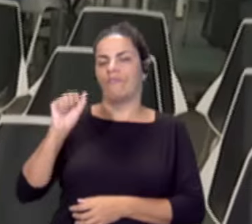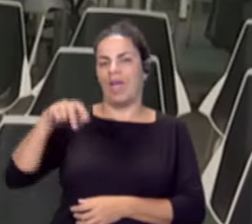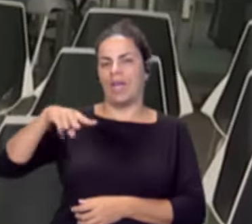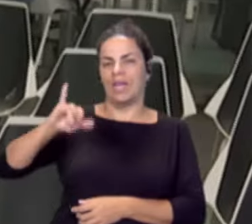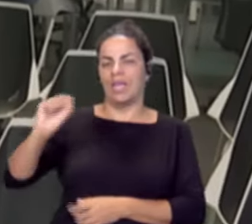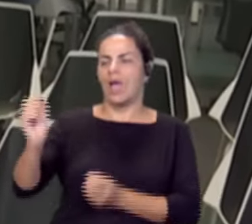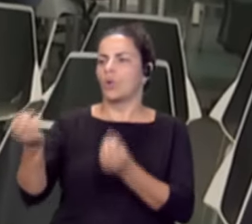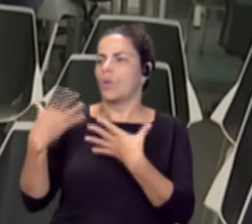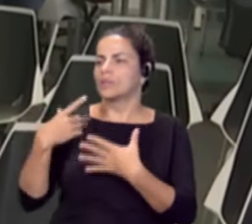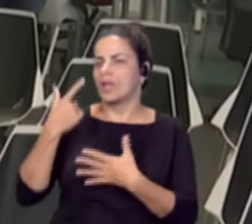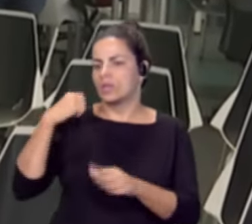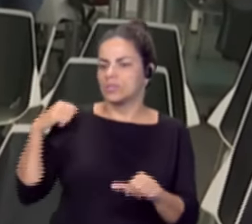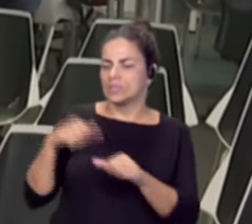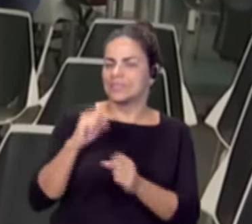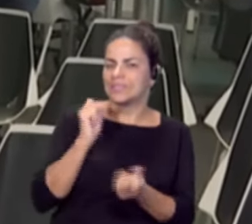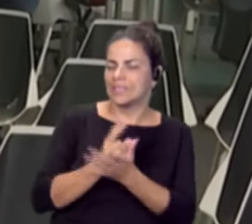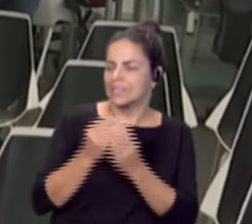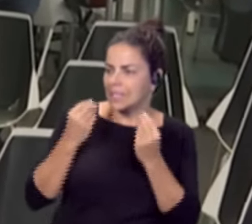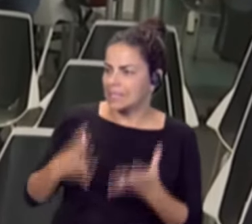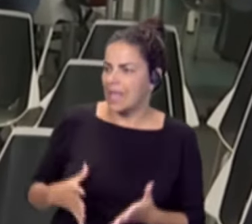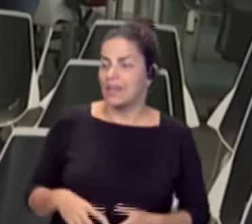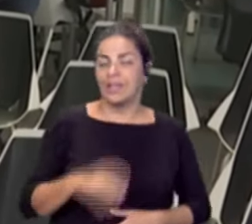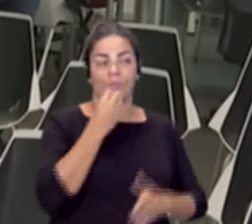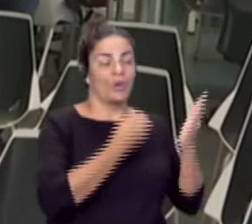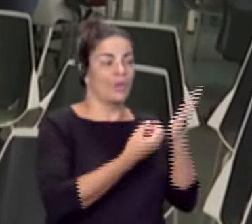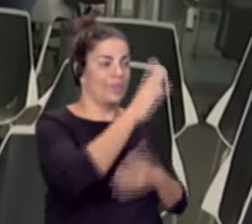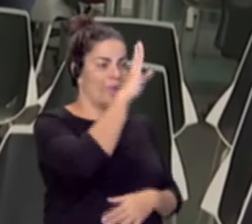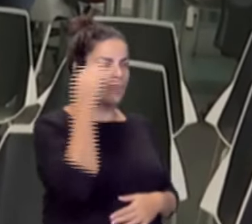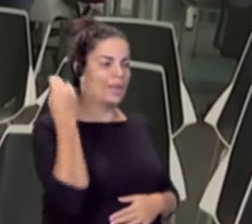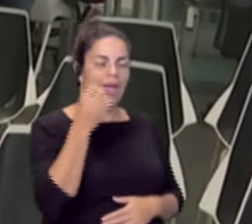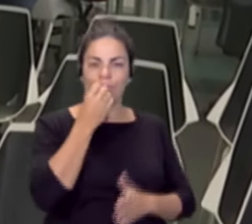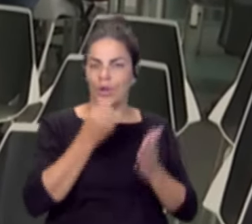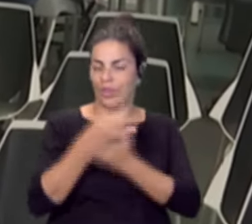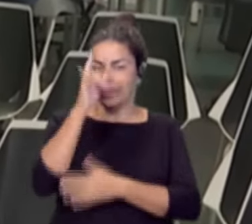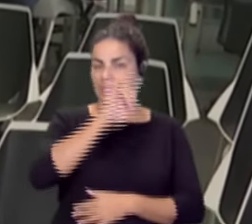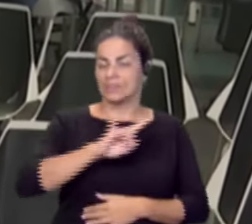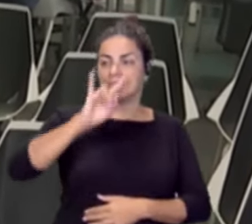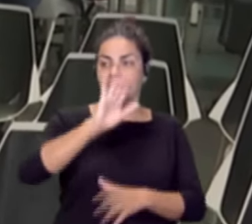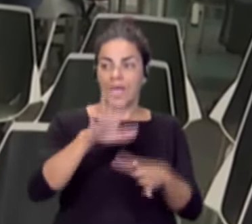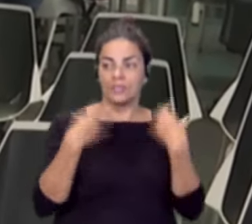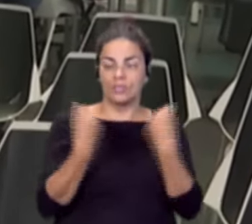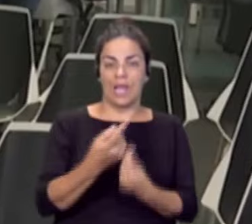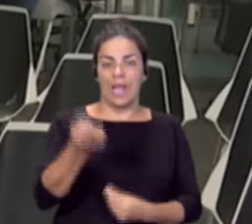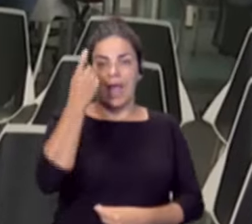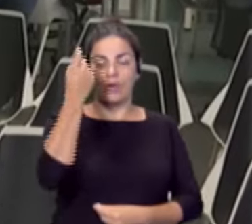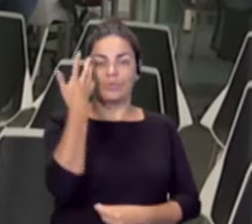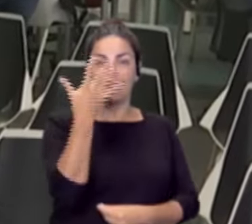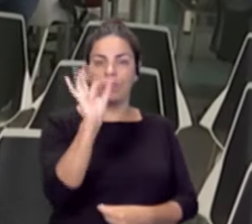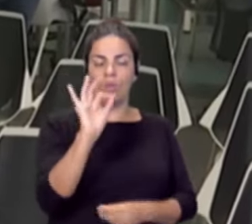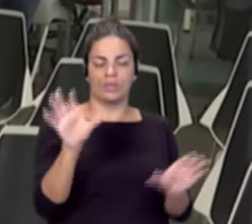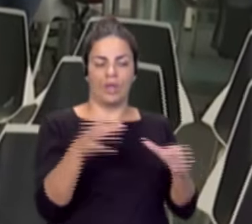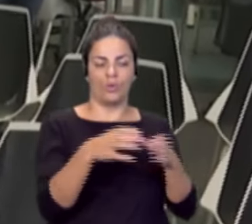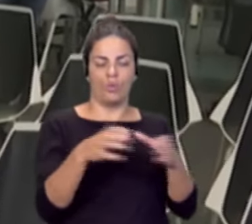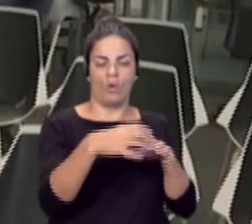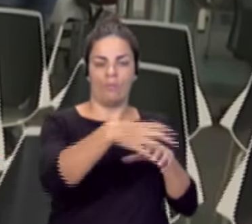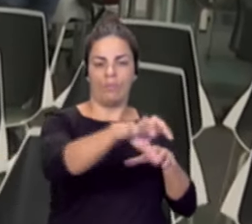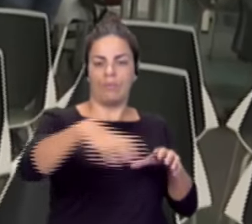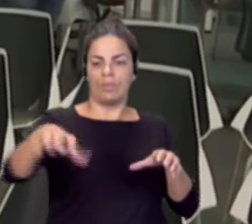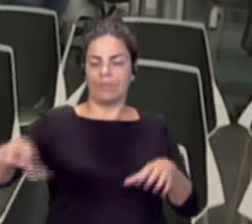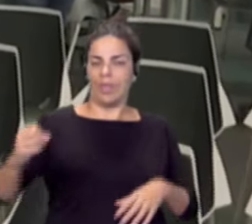Buenos días, Pilar. Buenos días, Canarias. En total son 50 alumnos divididos en 5 grupos. Son alumnos de las